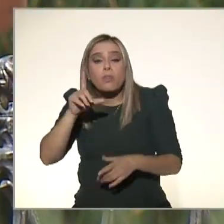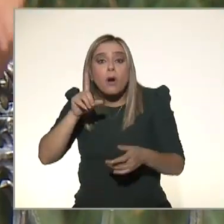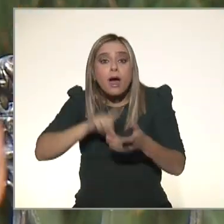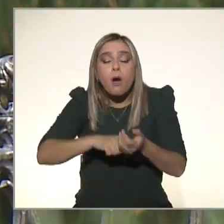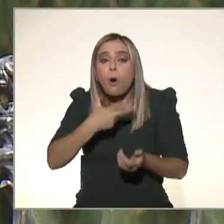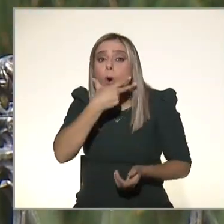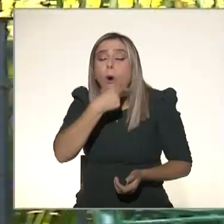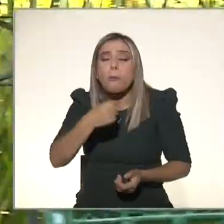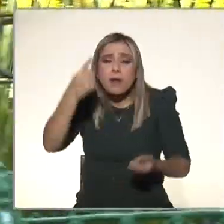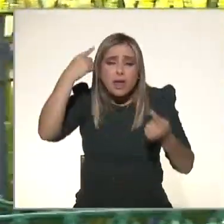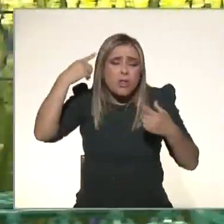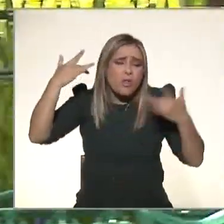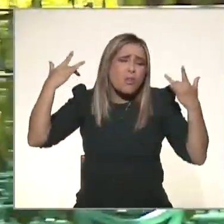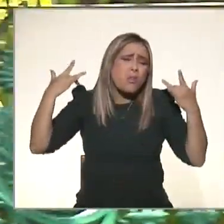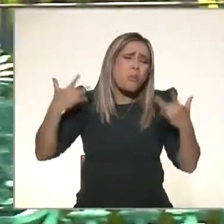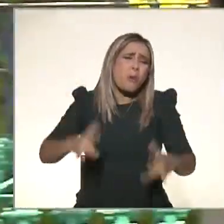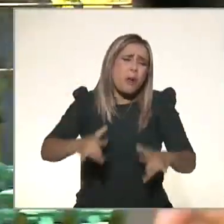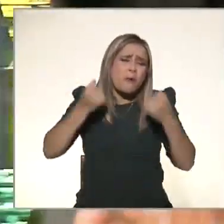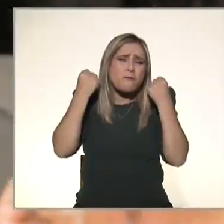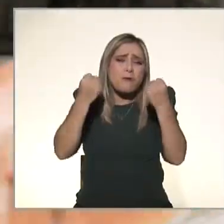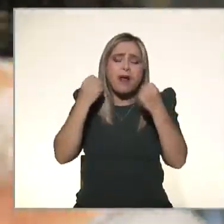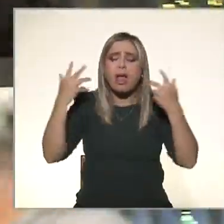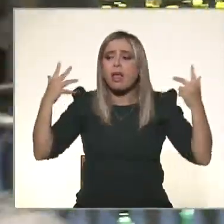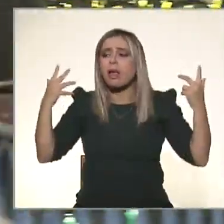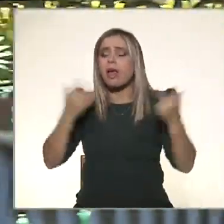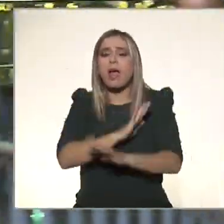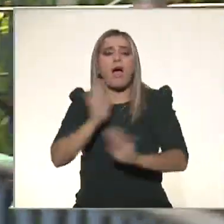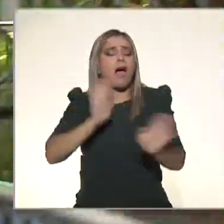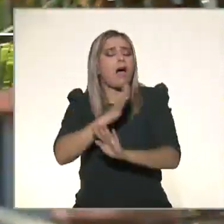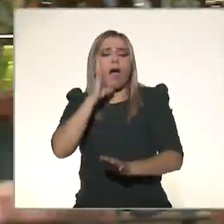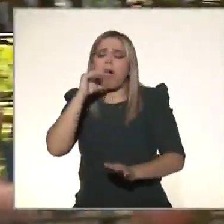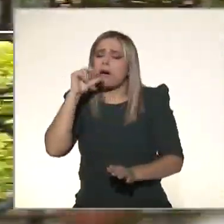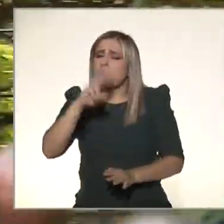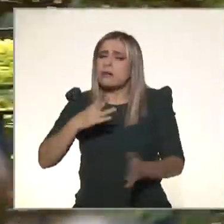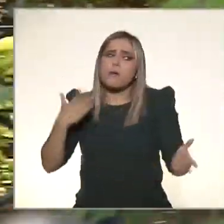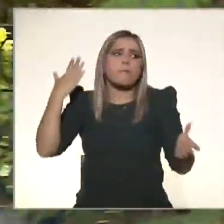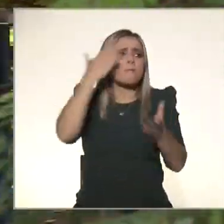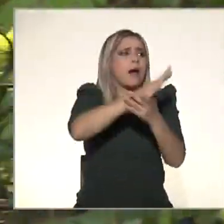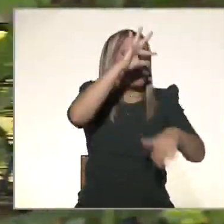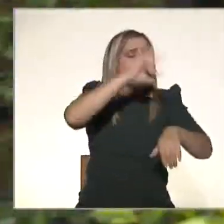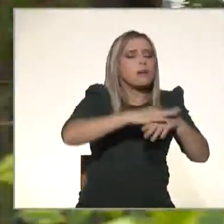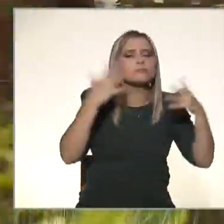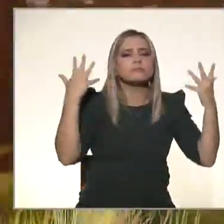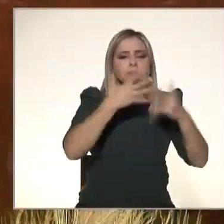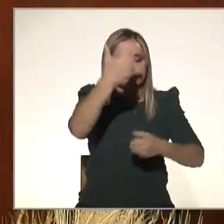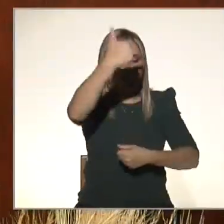cuando busco ayuda, el problema que tengo ya está muy avanzado.